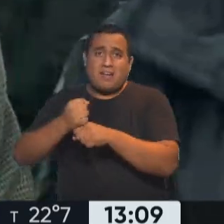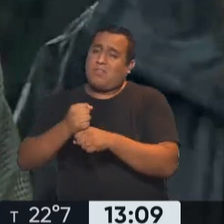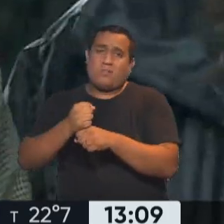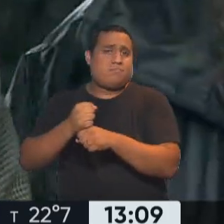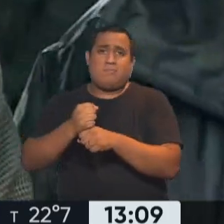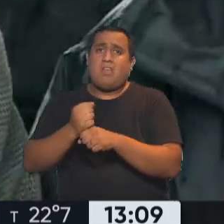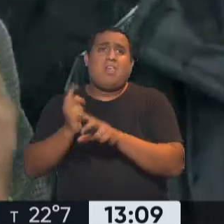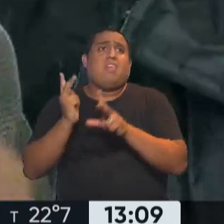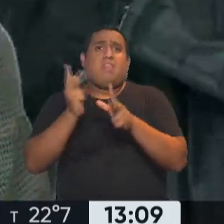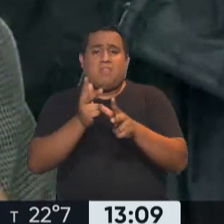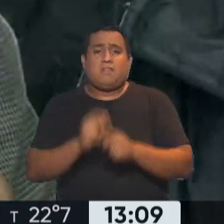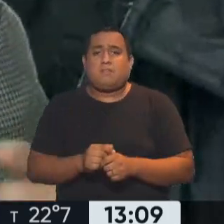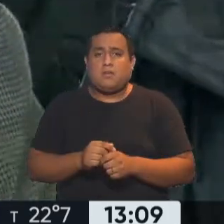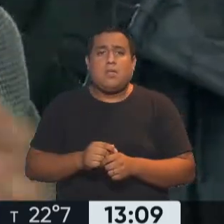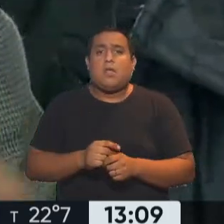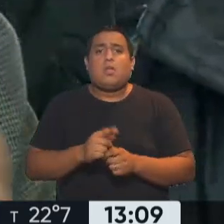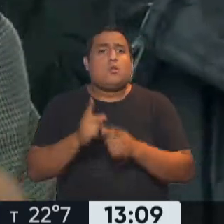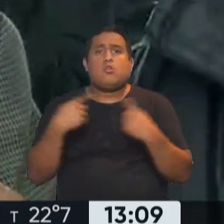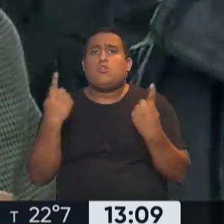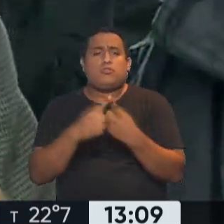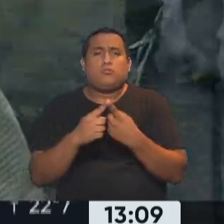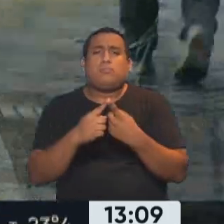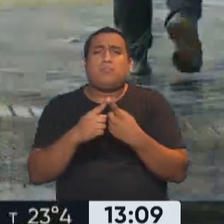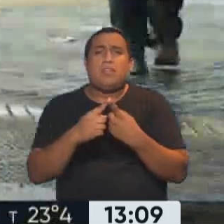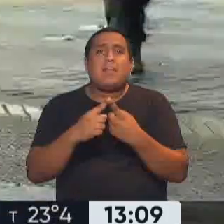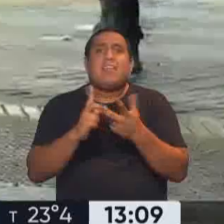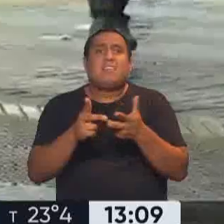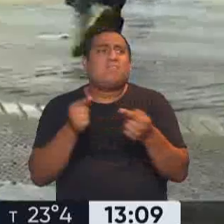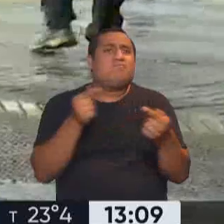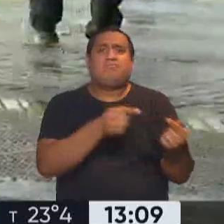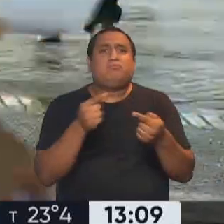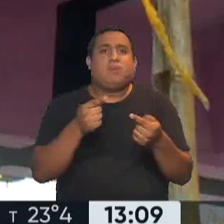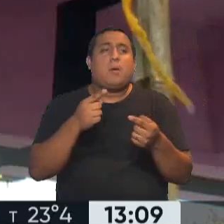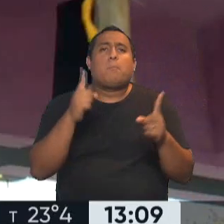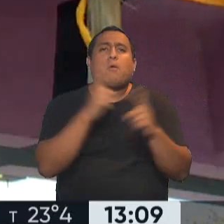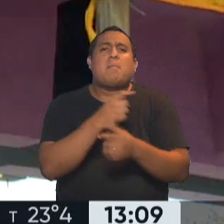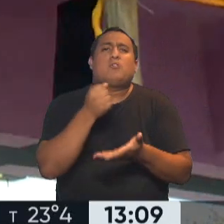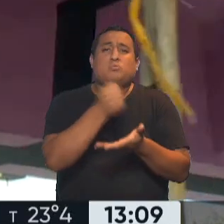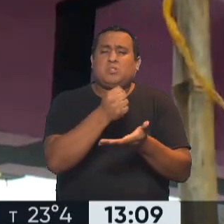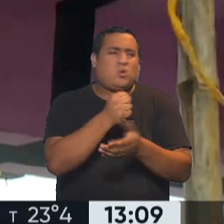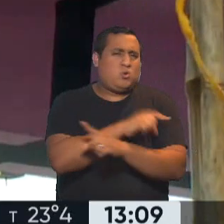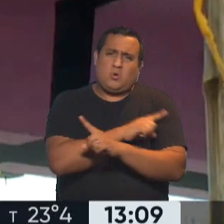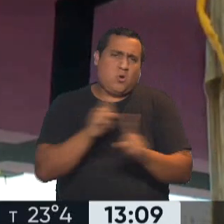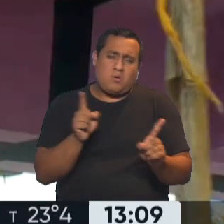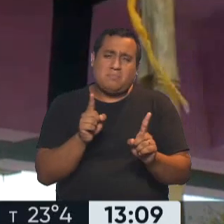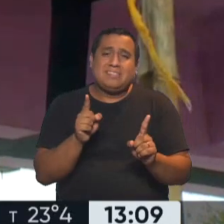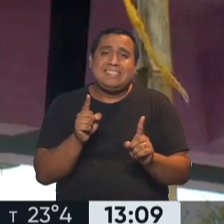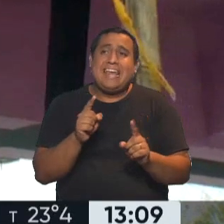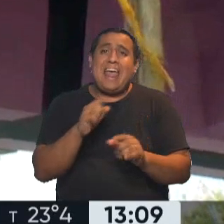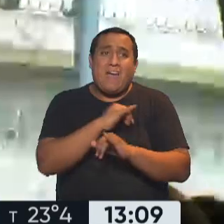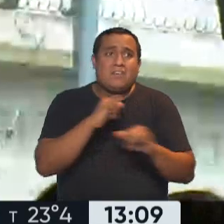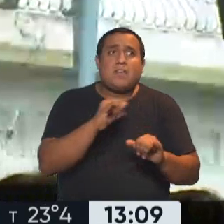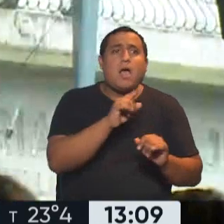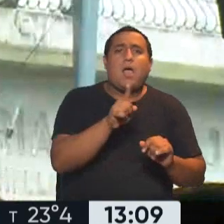ser la variable de ajuste en esta guerra de subsidios. Denuncian despidos. Néstor Marcolini